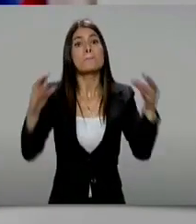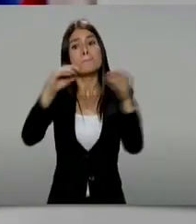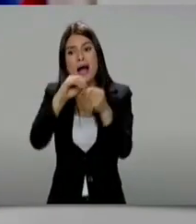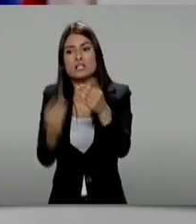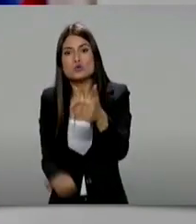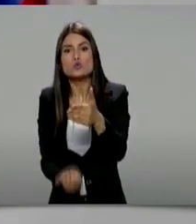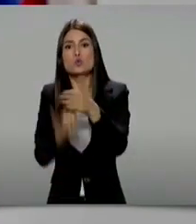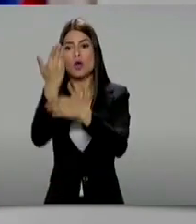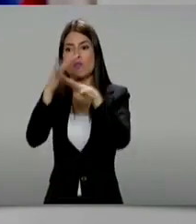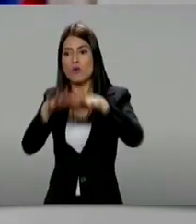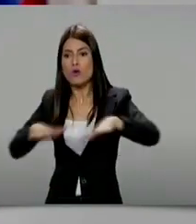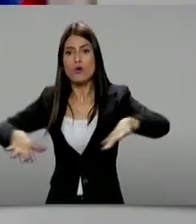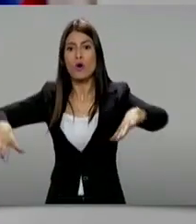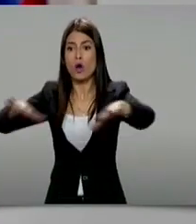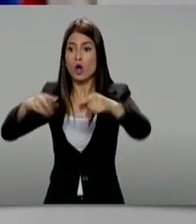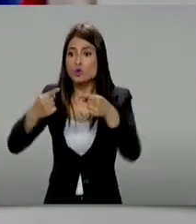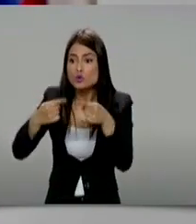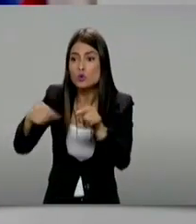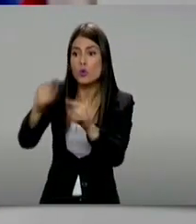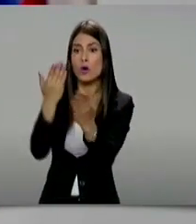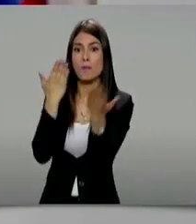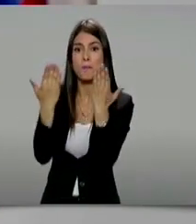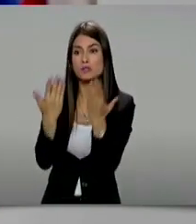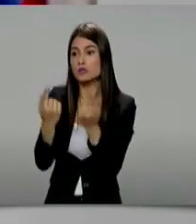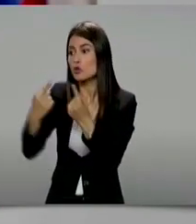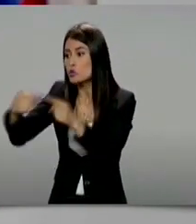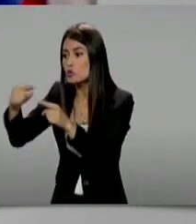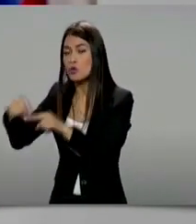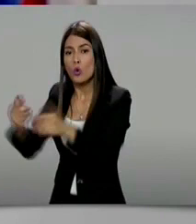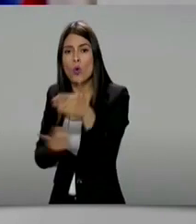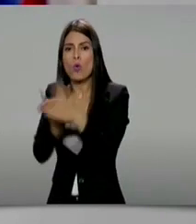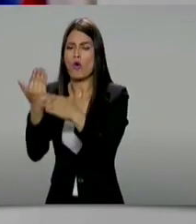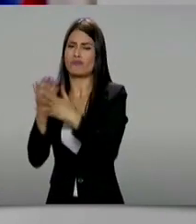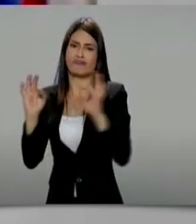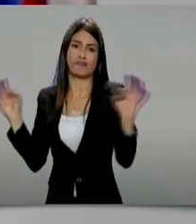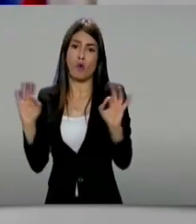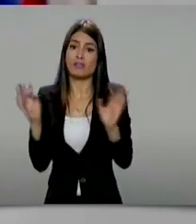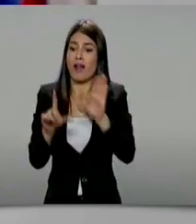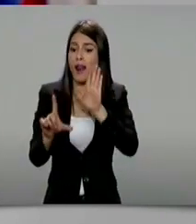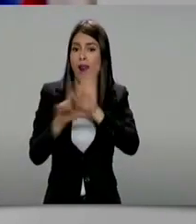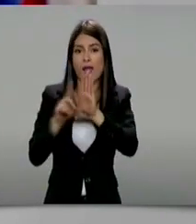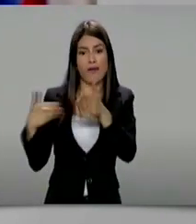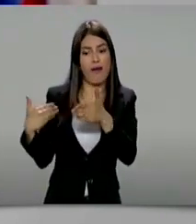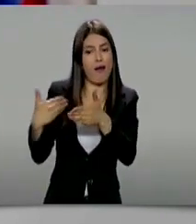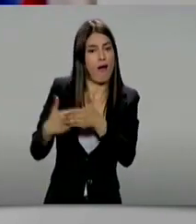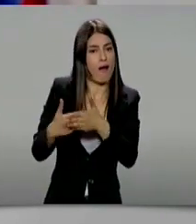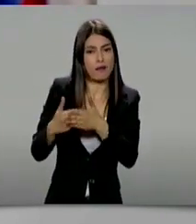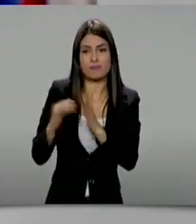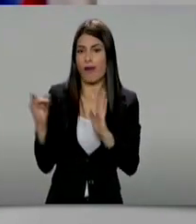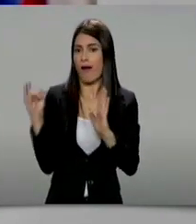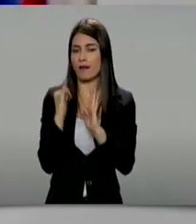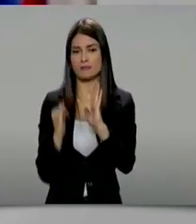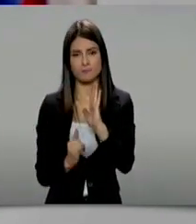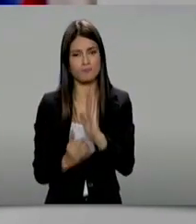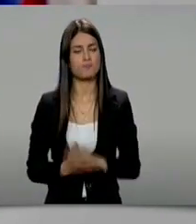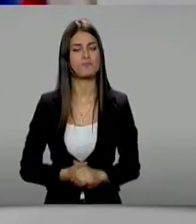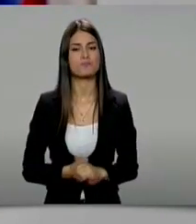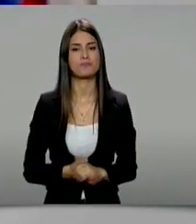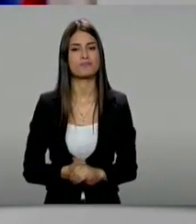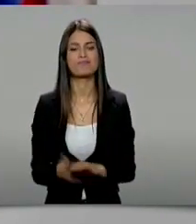vigente que hay sobre estas zonas varios grupos de empresarios expresaron su